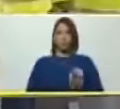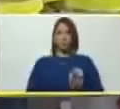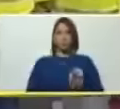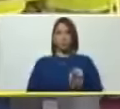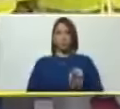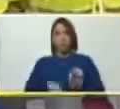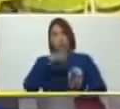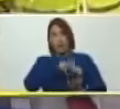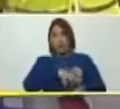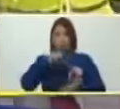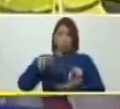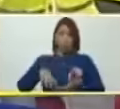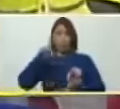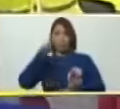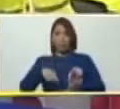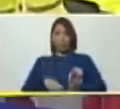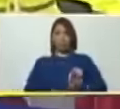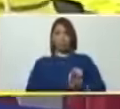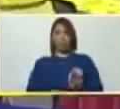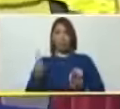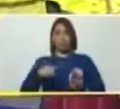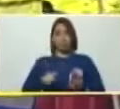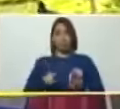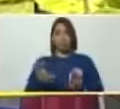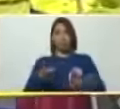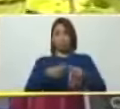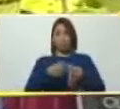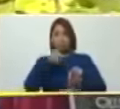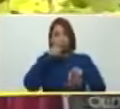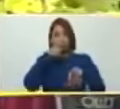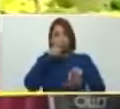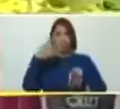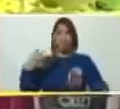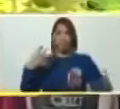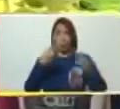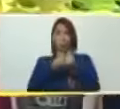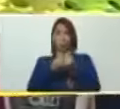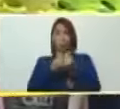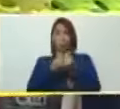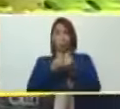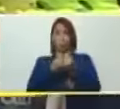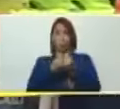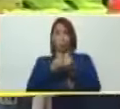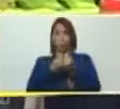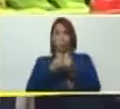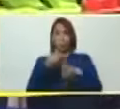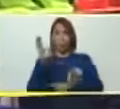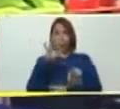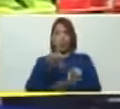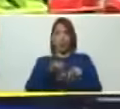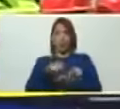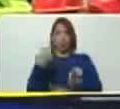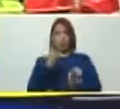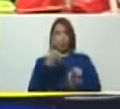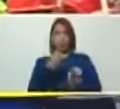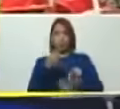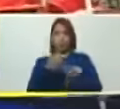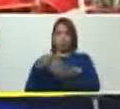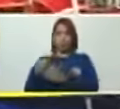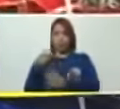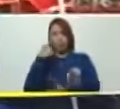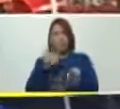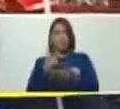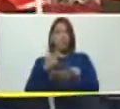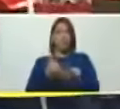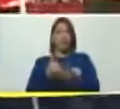comando regional y también tenemos un puesto de comando juntos de Caracas, un solo comando donde verificamos cada